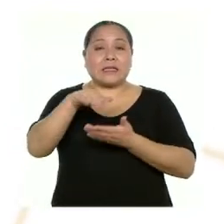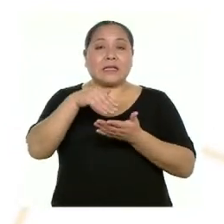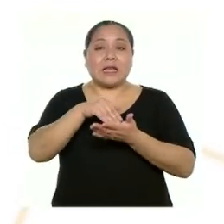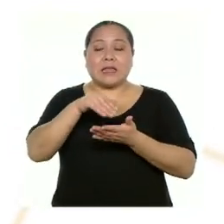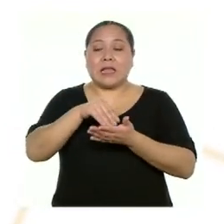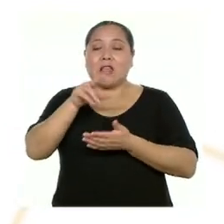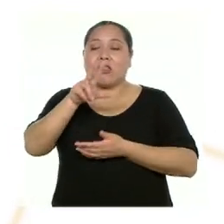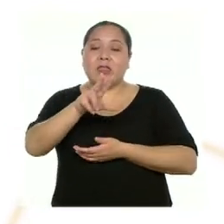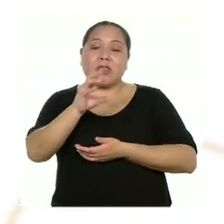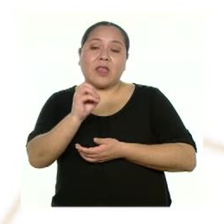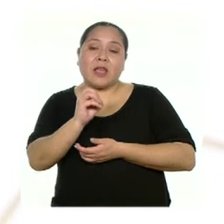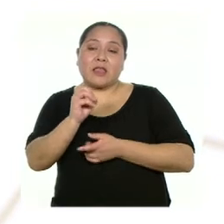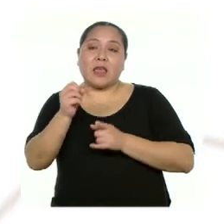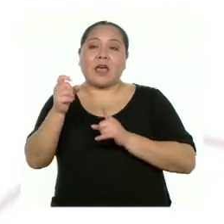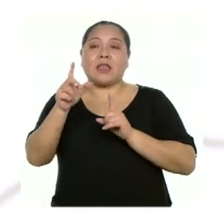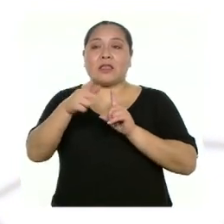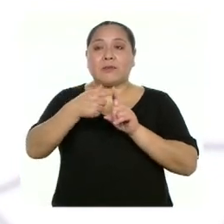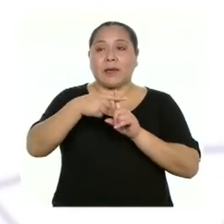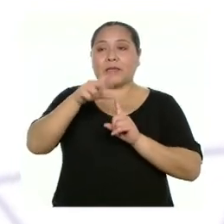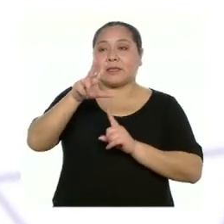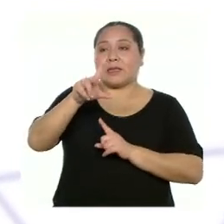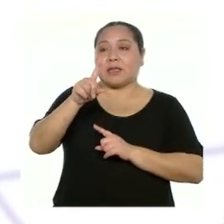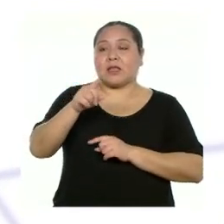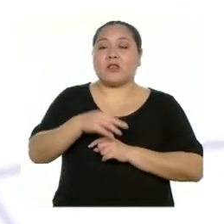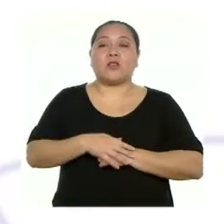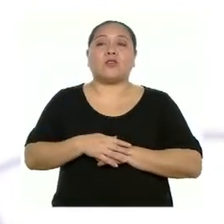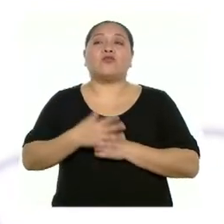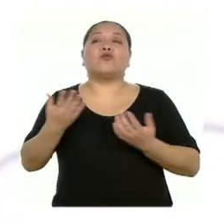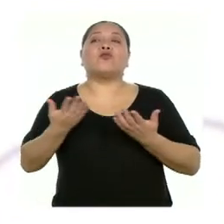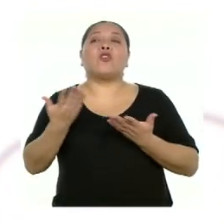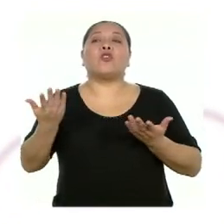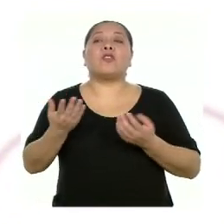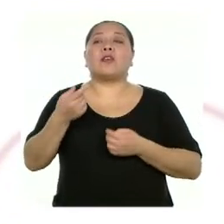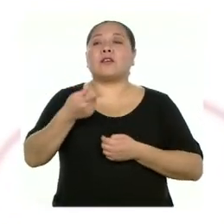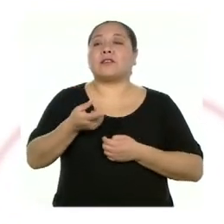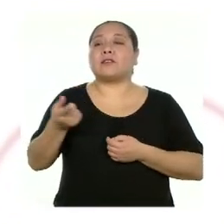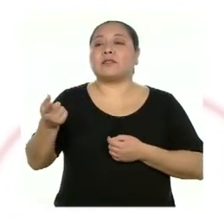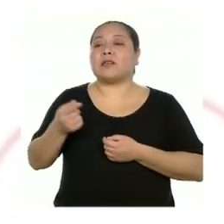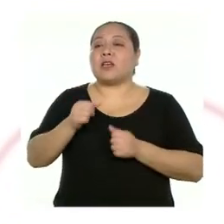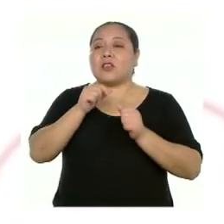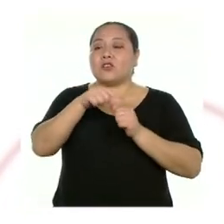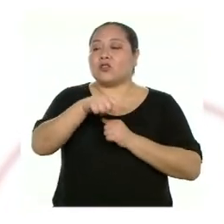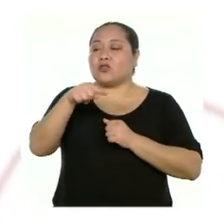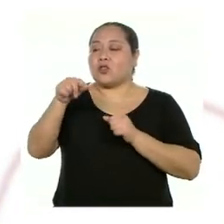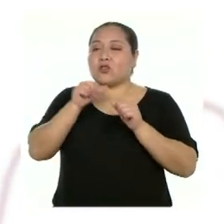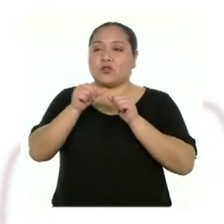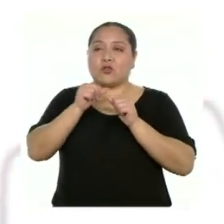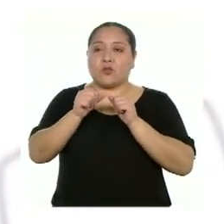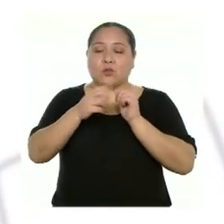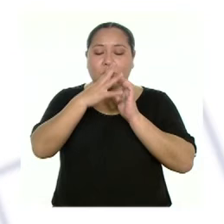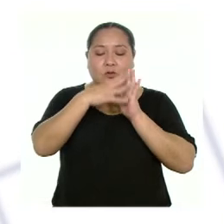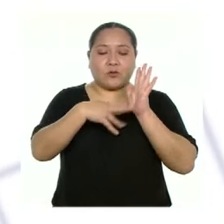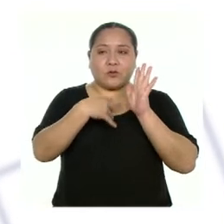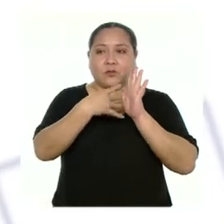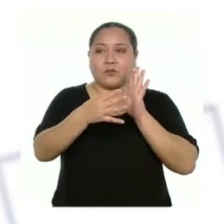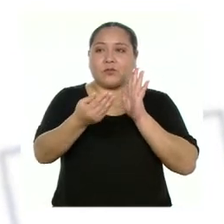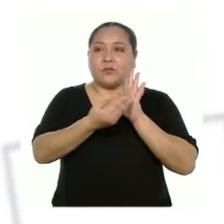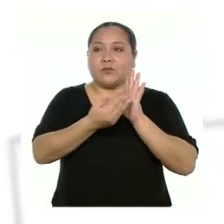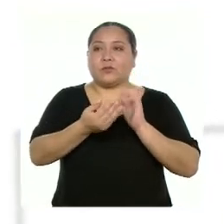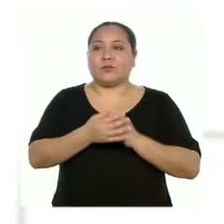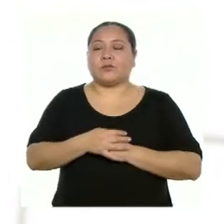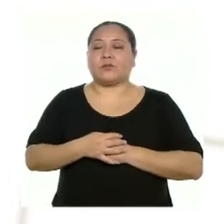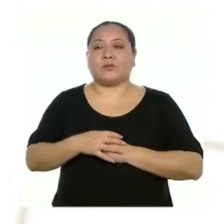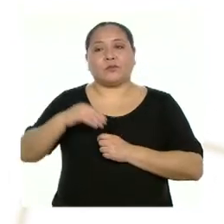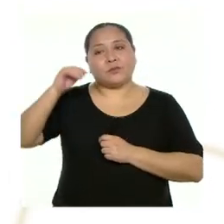y 31. Y luego busco dónde están usualmente esas posiciones en la frecuencia acumulada.